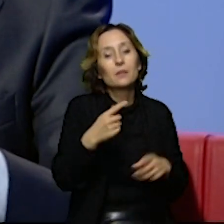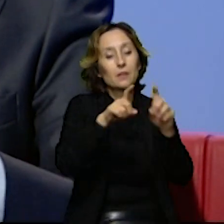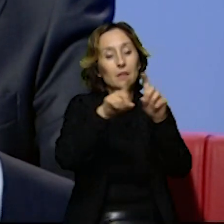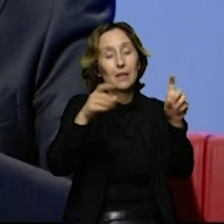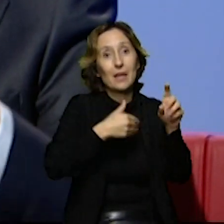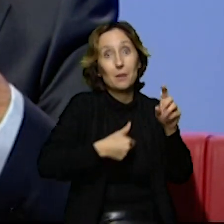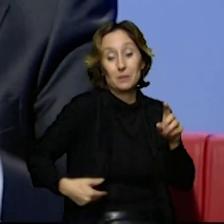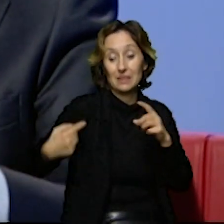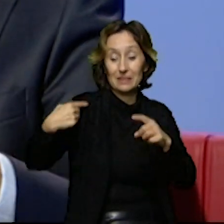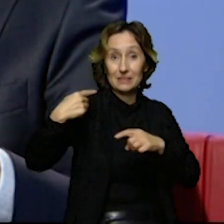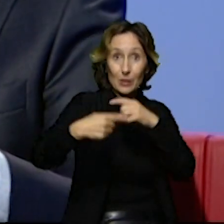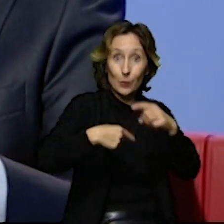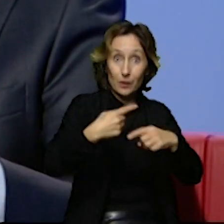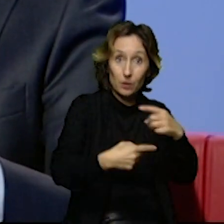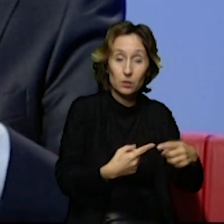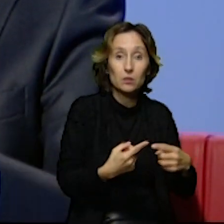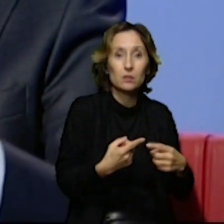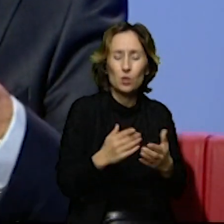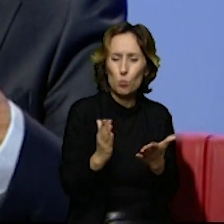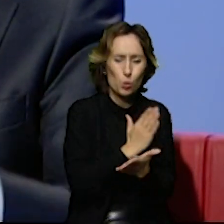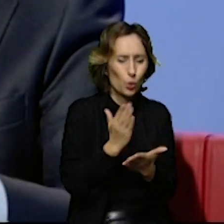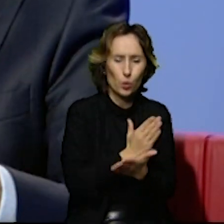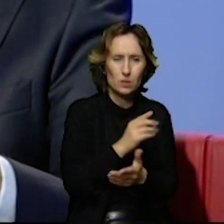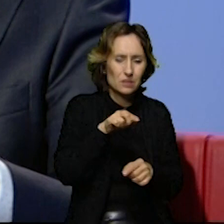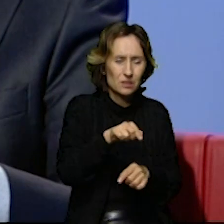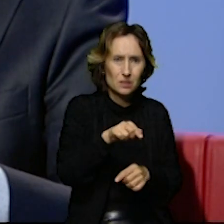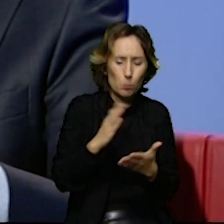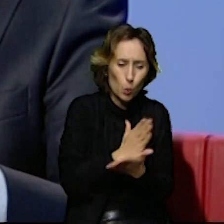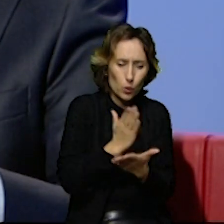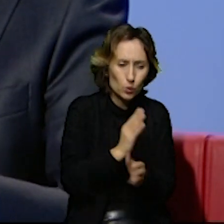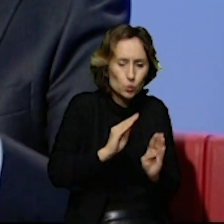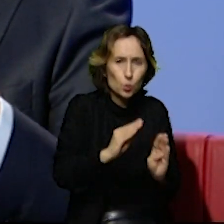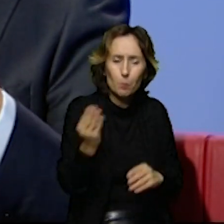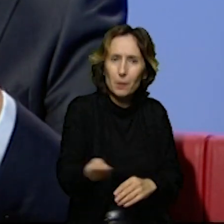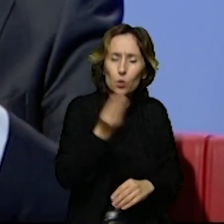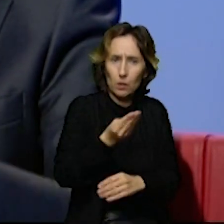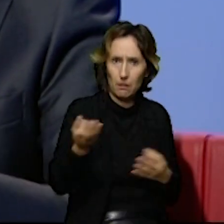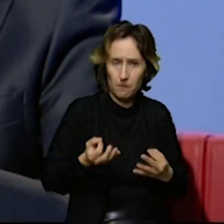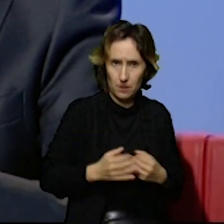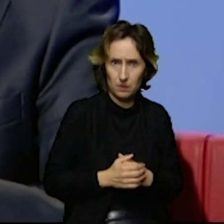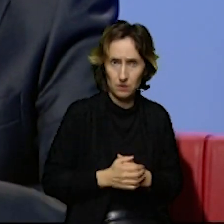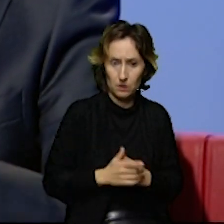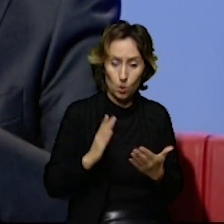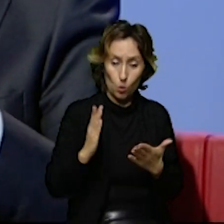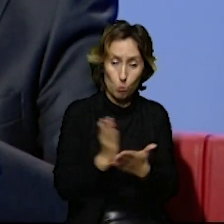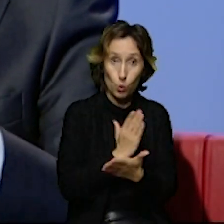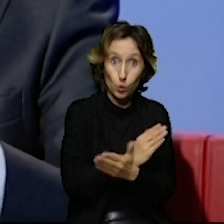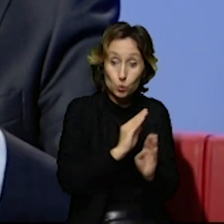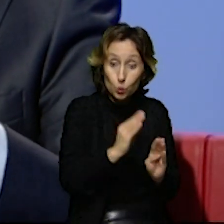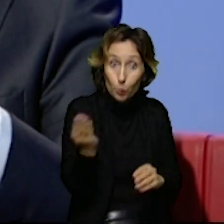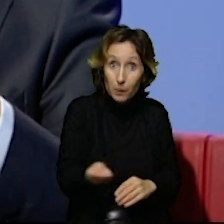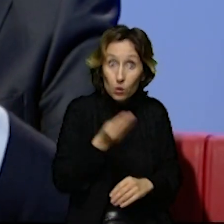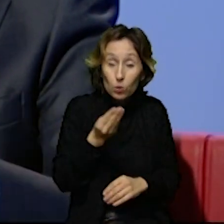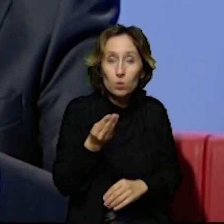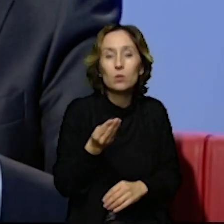empresas tradicionales tienen baja productividad y tienen que mejorar su productividad. Y para mejorar su productividad tienen que